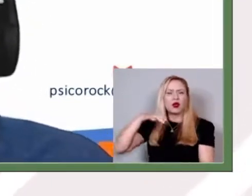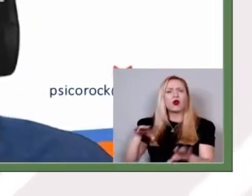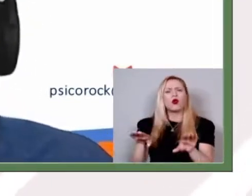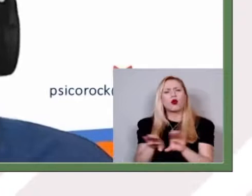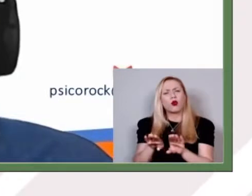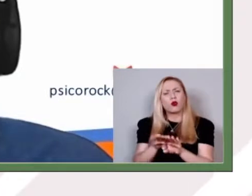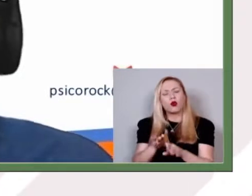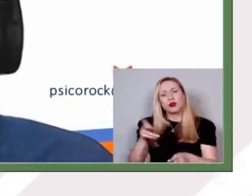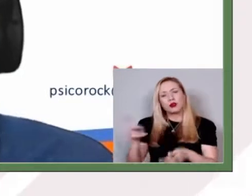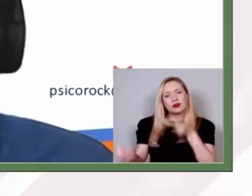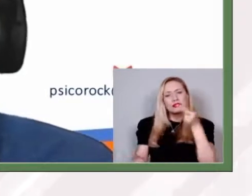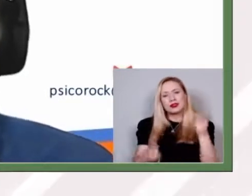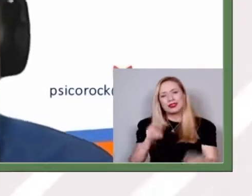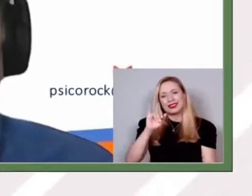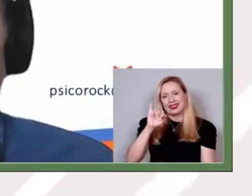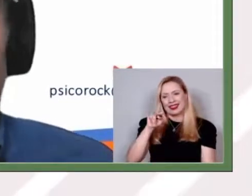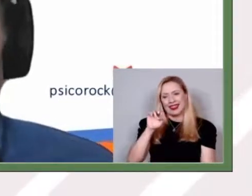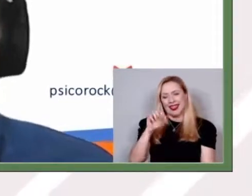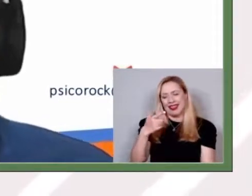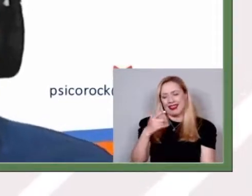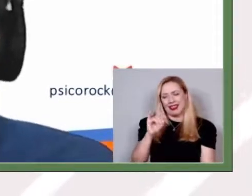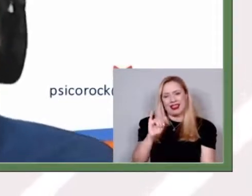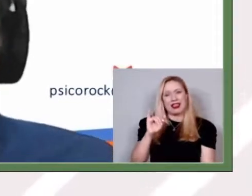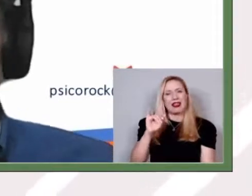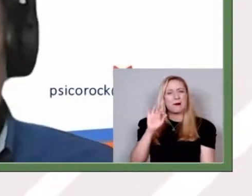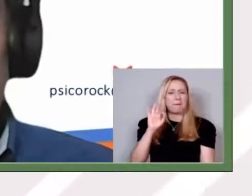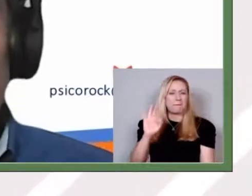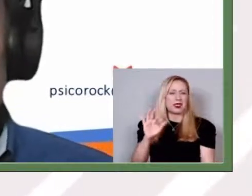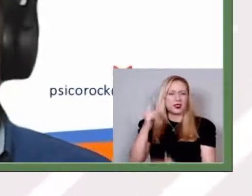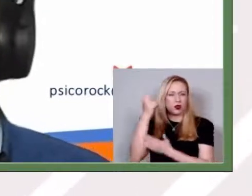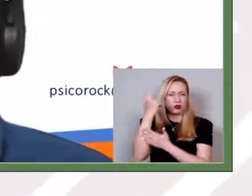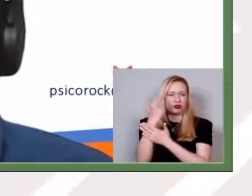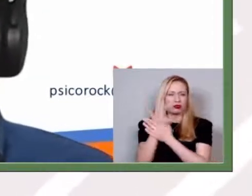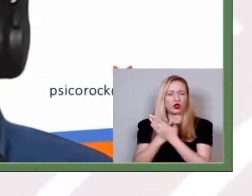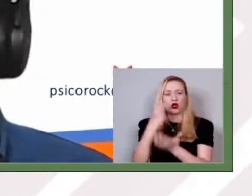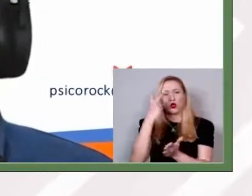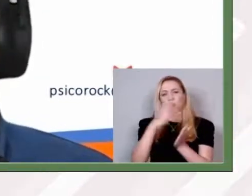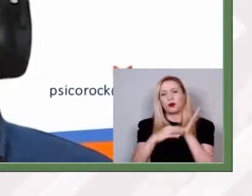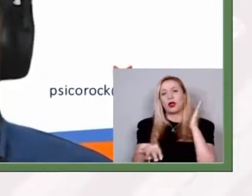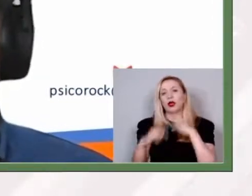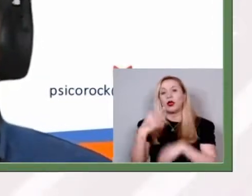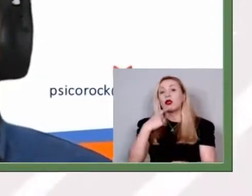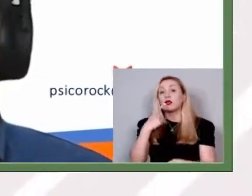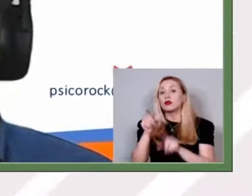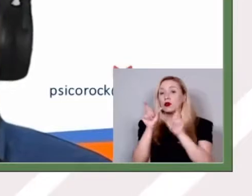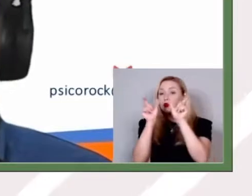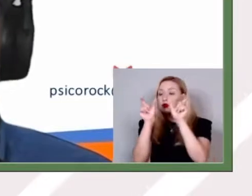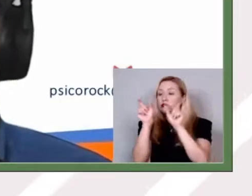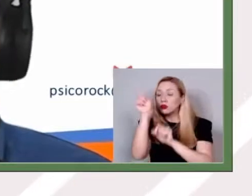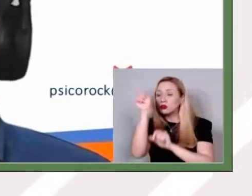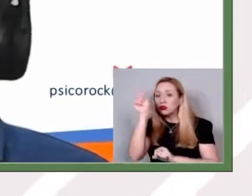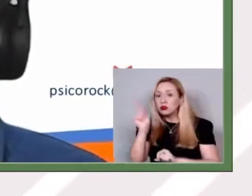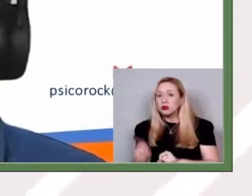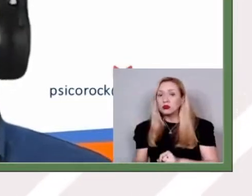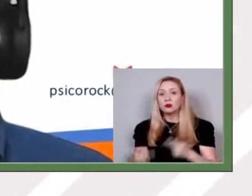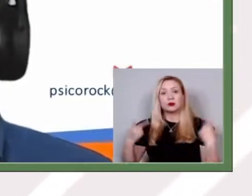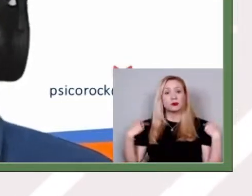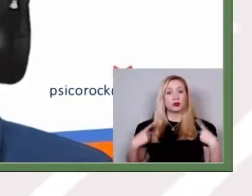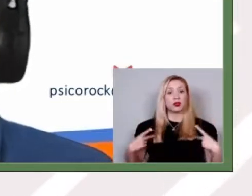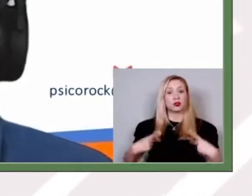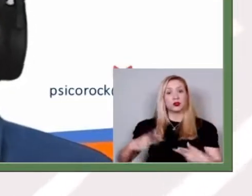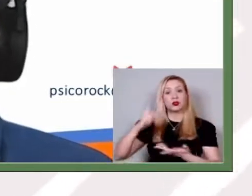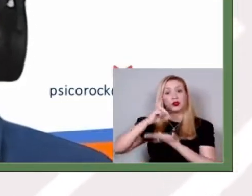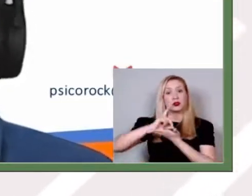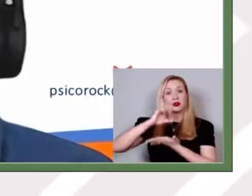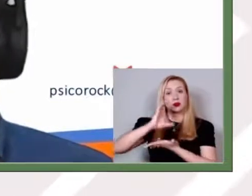del INEGI desde el 2014 tenían un rubro donde decía que casi la mitad de todas las personas que tienen una discapacidad,